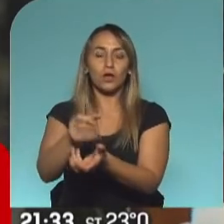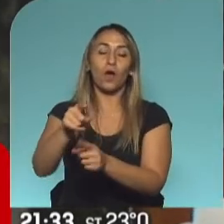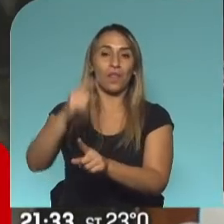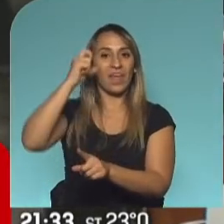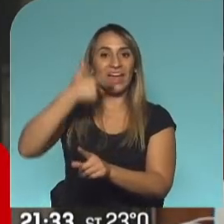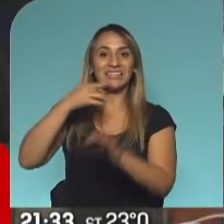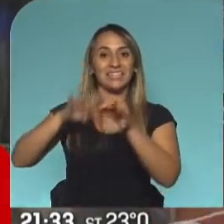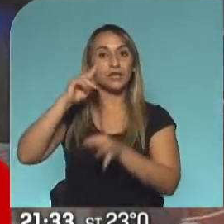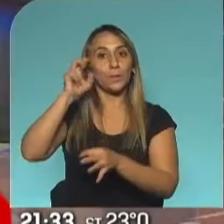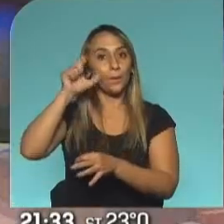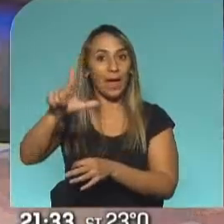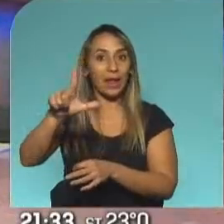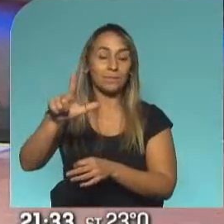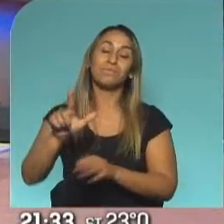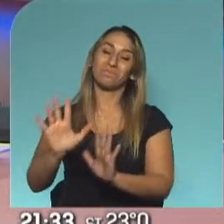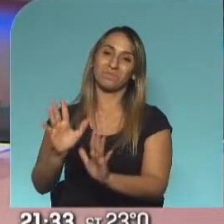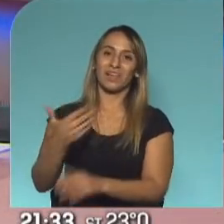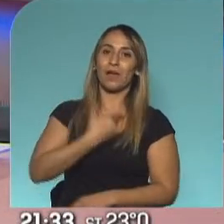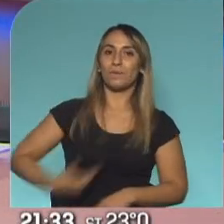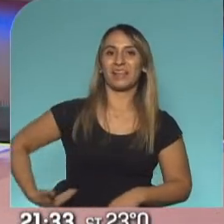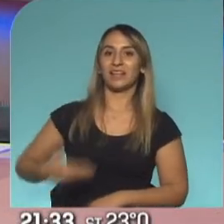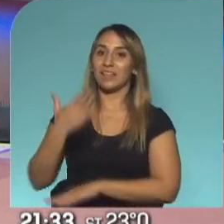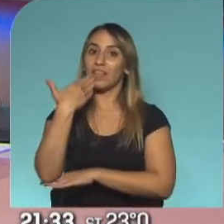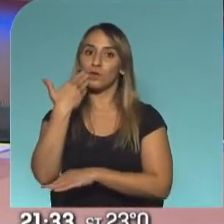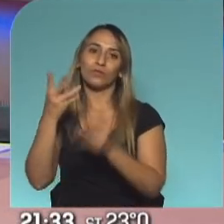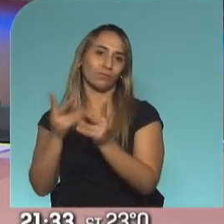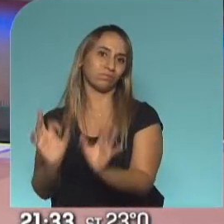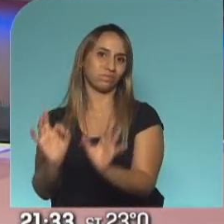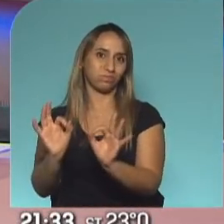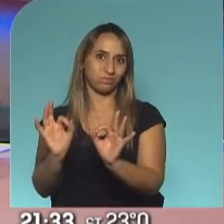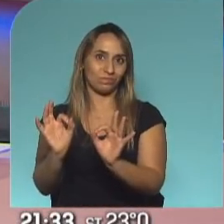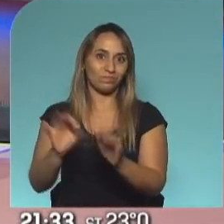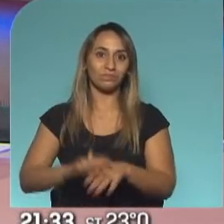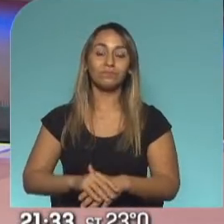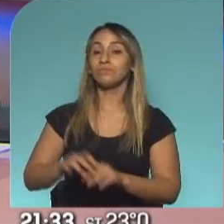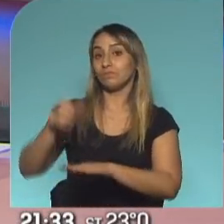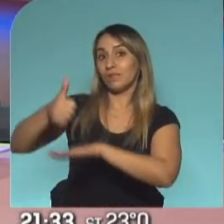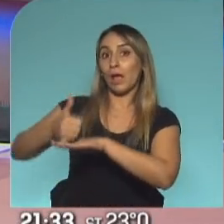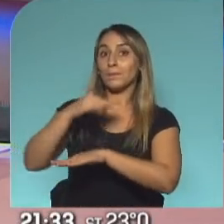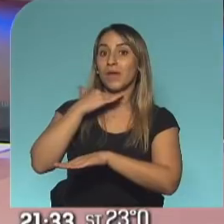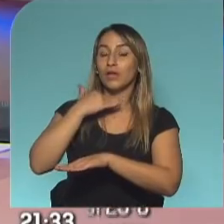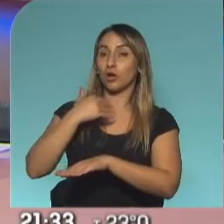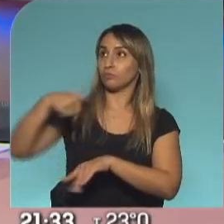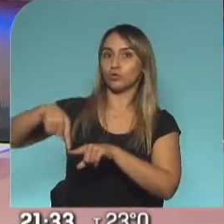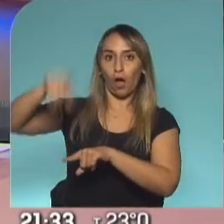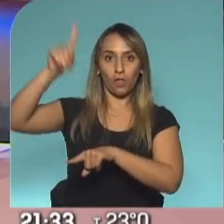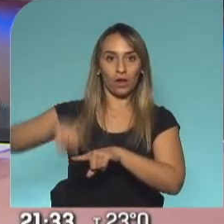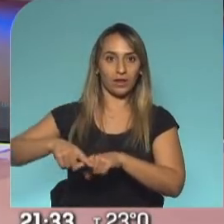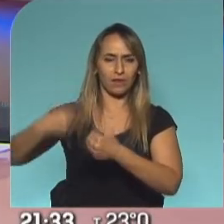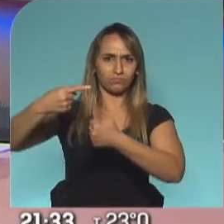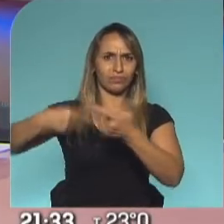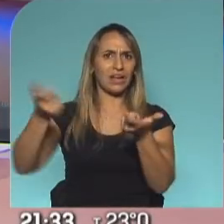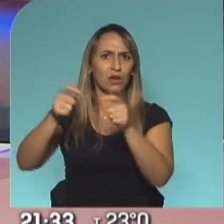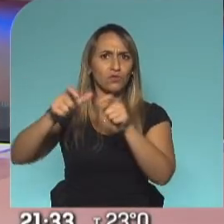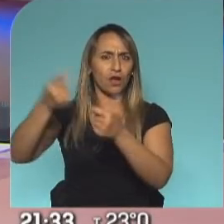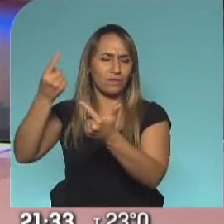Allí concluye entonces el discurso del presidente Alberto Fernández en México tras una larga jornada que repasábamos hoy temprano